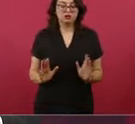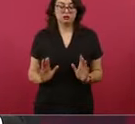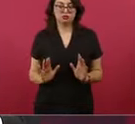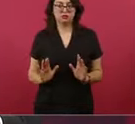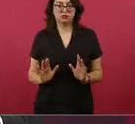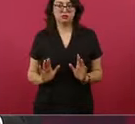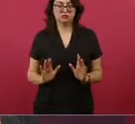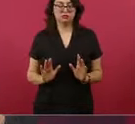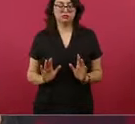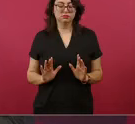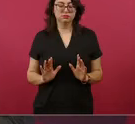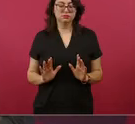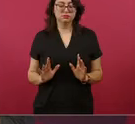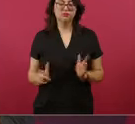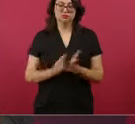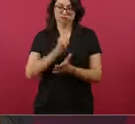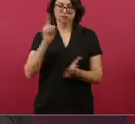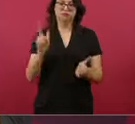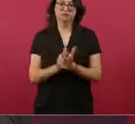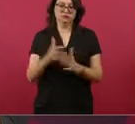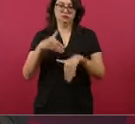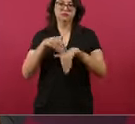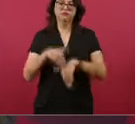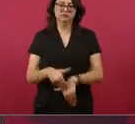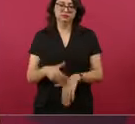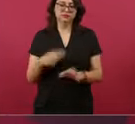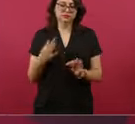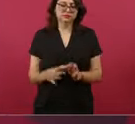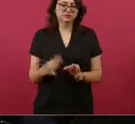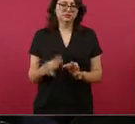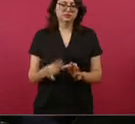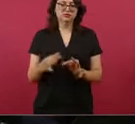sin violar la ley,